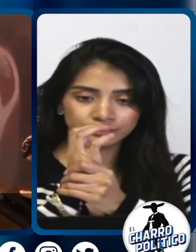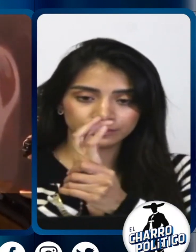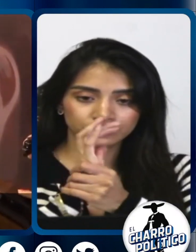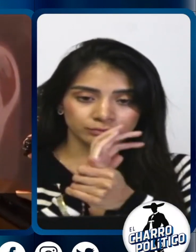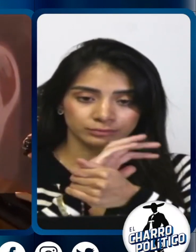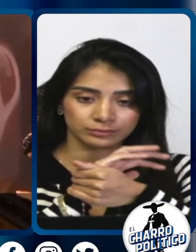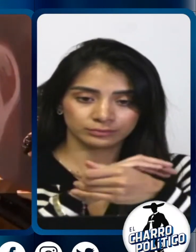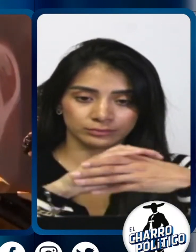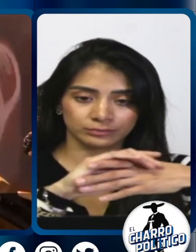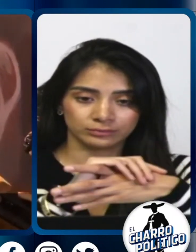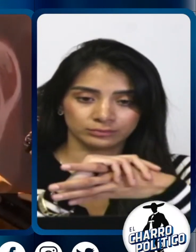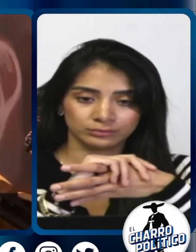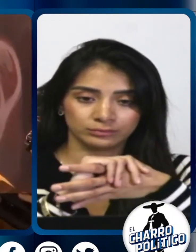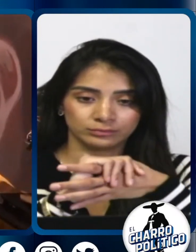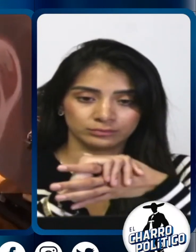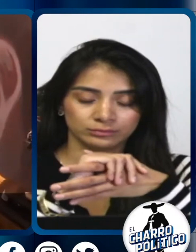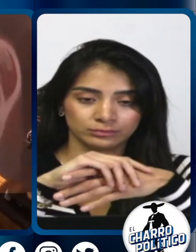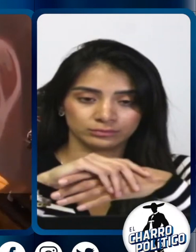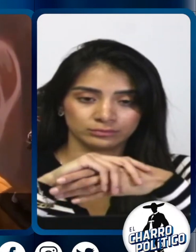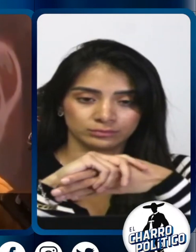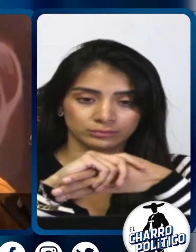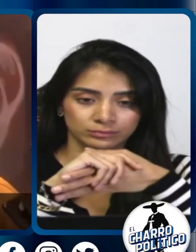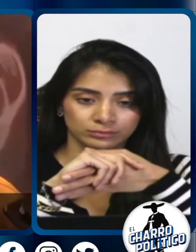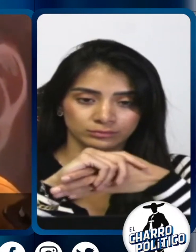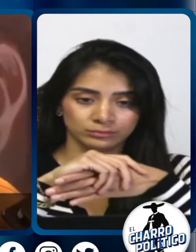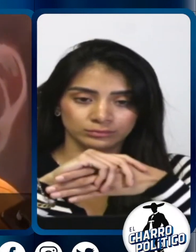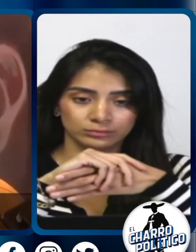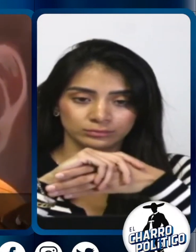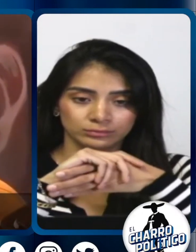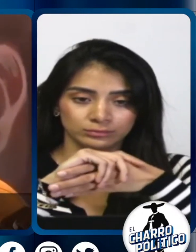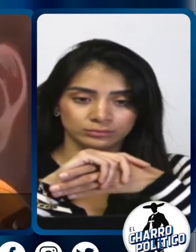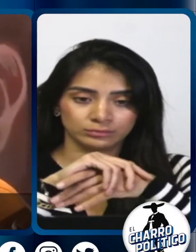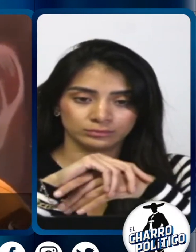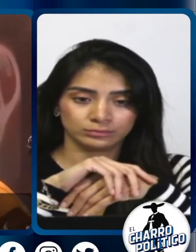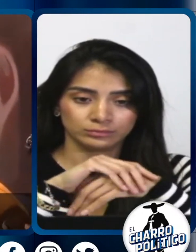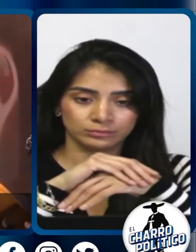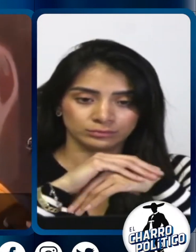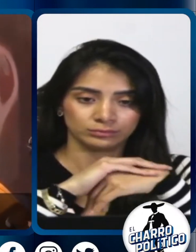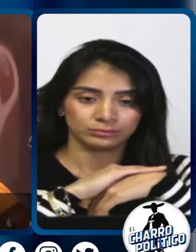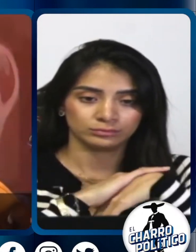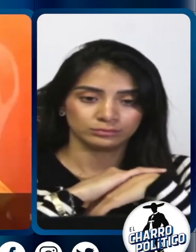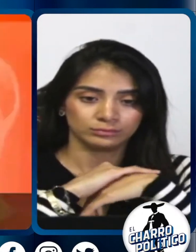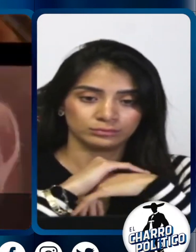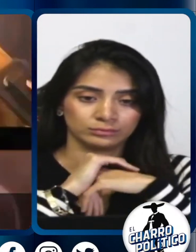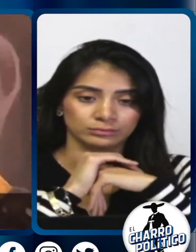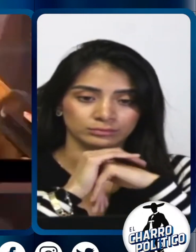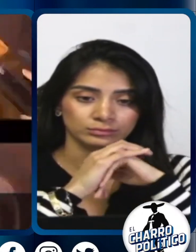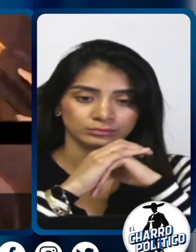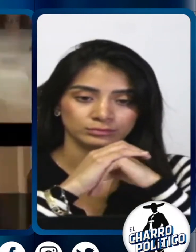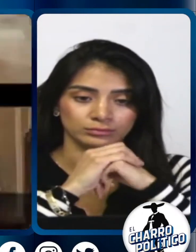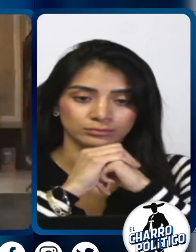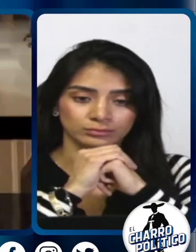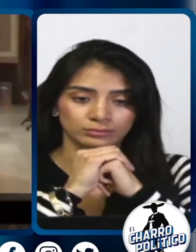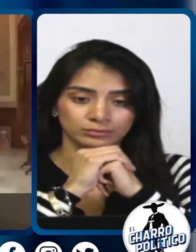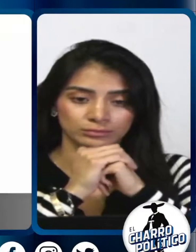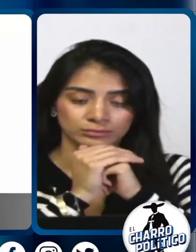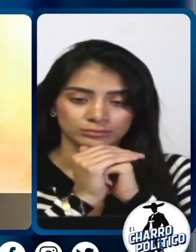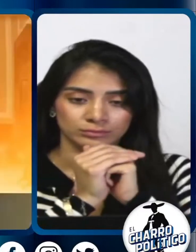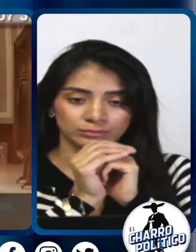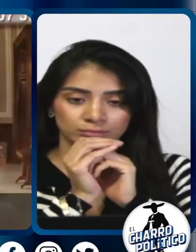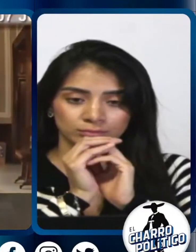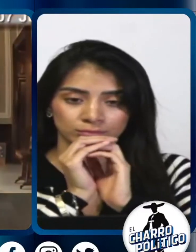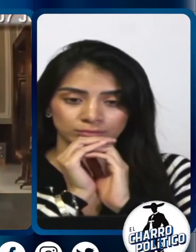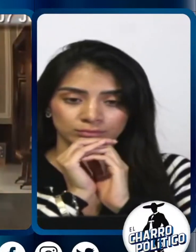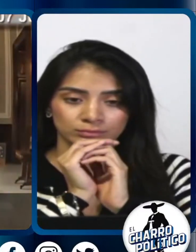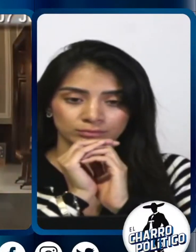como gobernador. Ya muchas opiniones hay sobre esos temas. Lo que tenía que decir, ya lo dije y creo que fui claro.